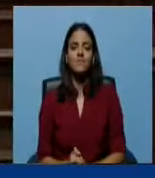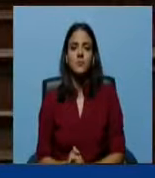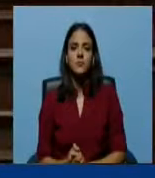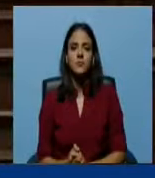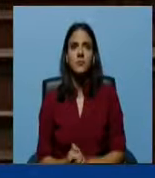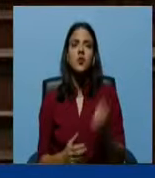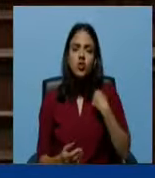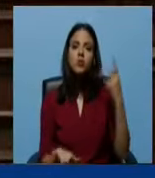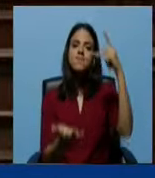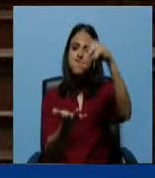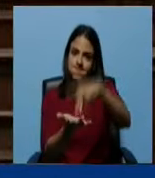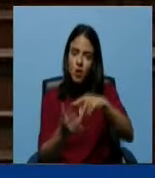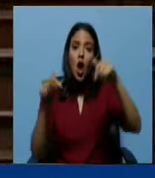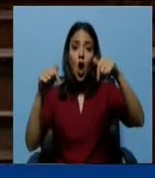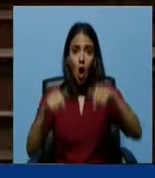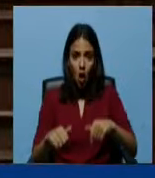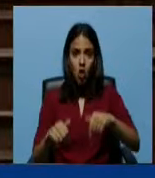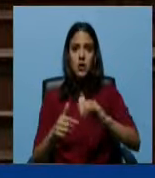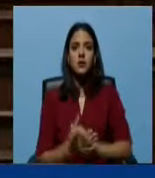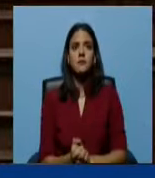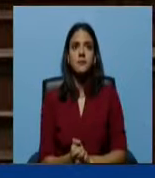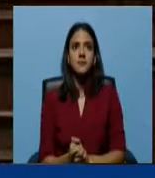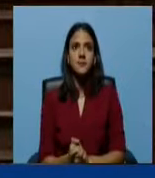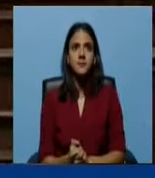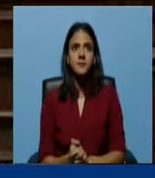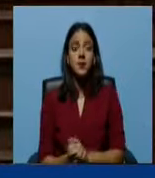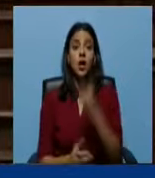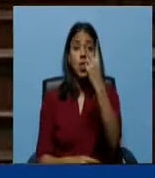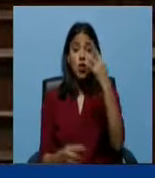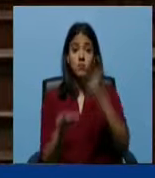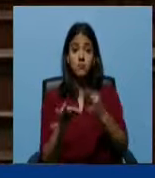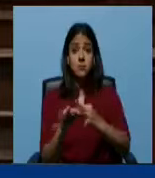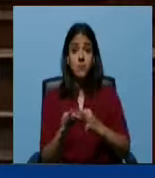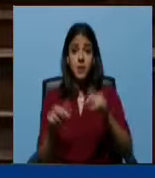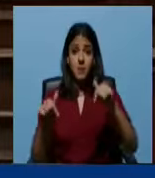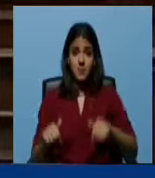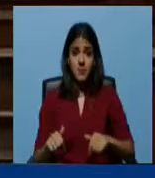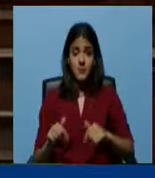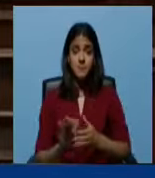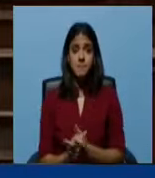He venido hoy, 2 de septiembre,